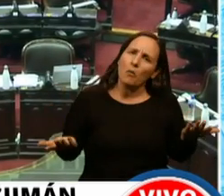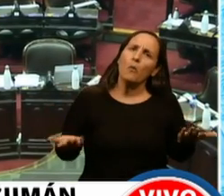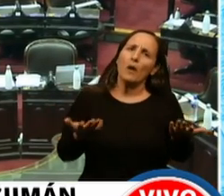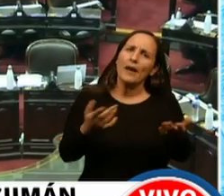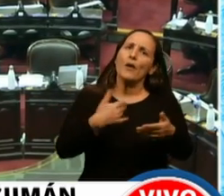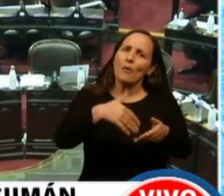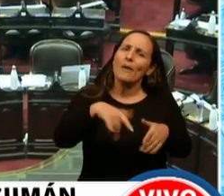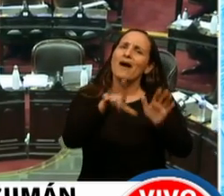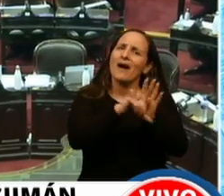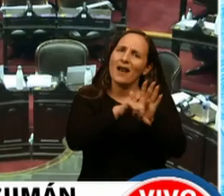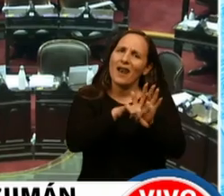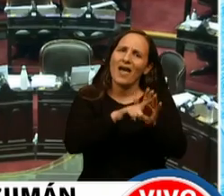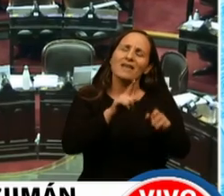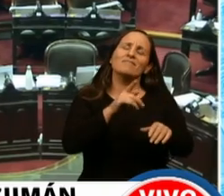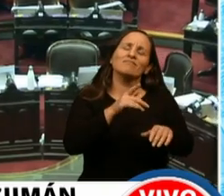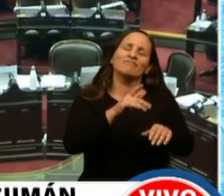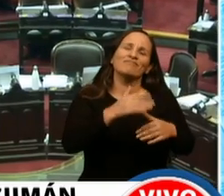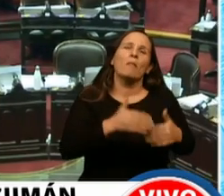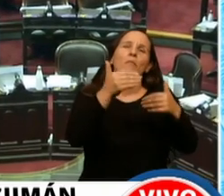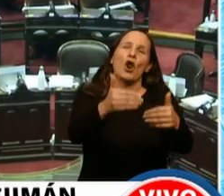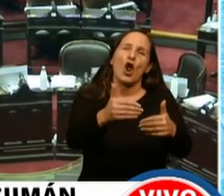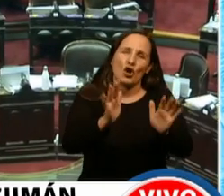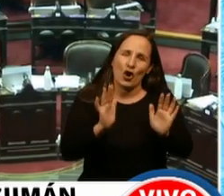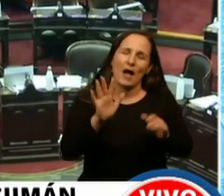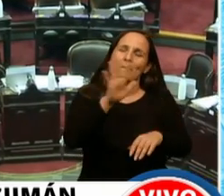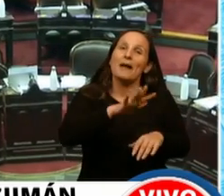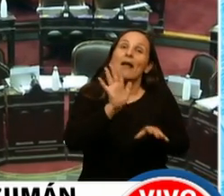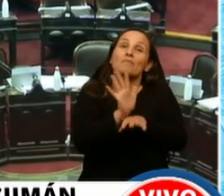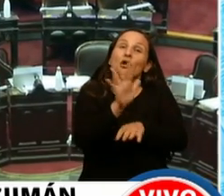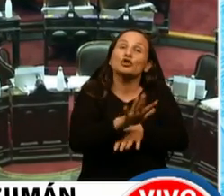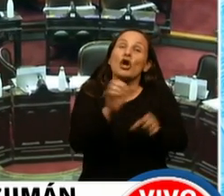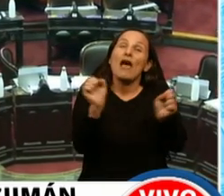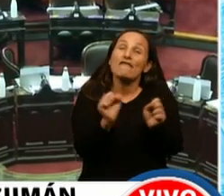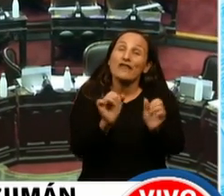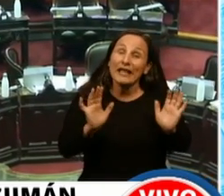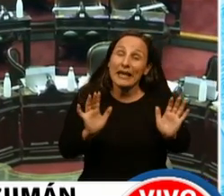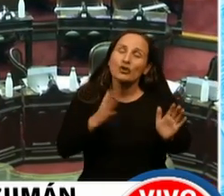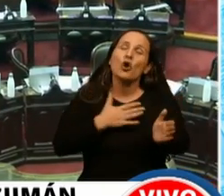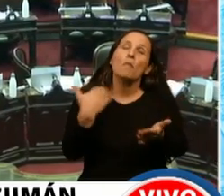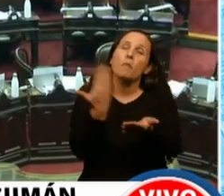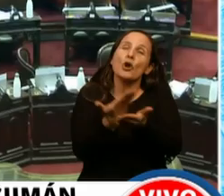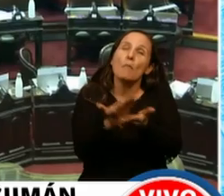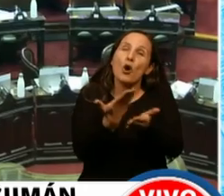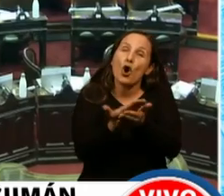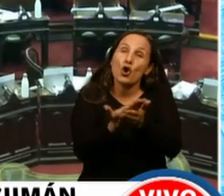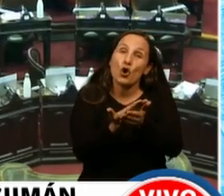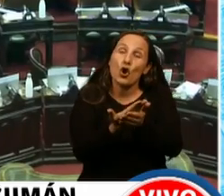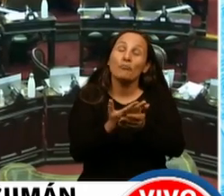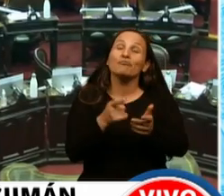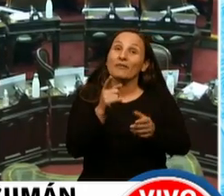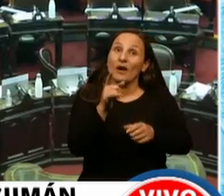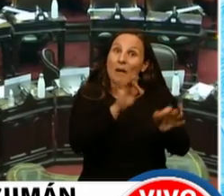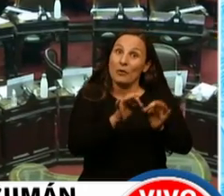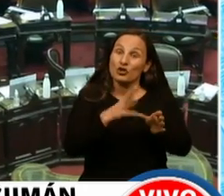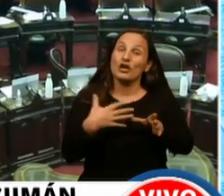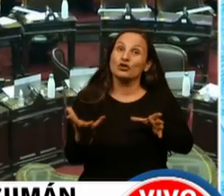esta ley de prórroga del gas para zona fría propongo señor presidente que agreguemos a este